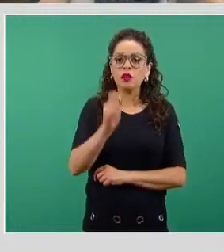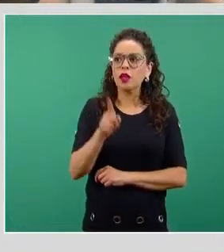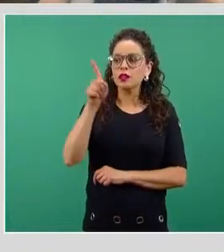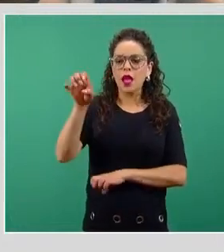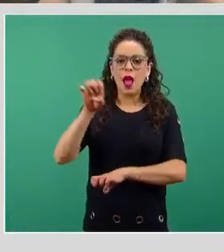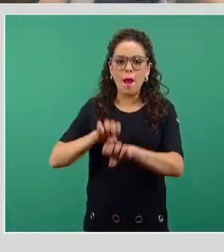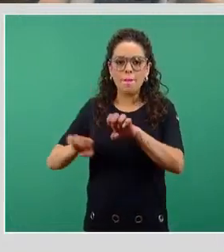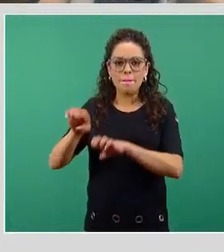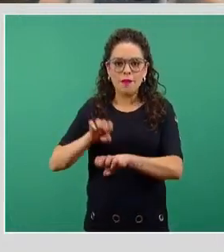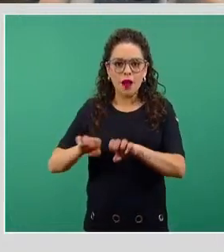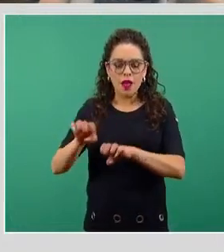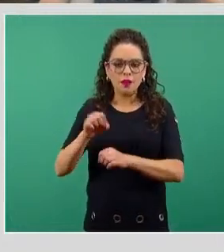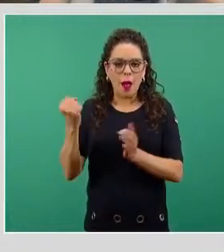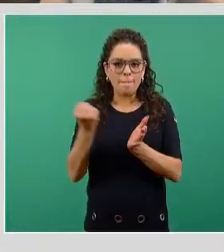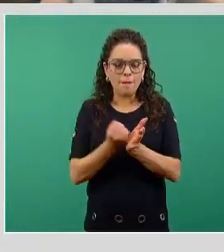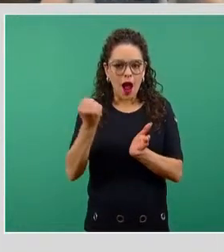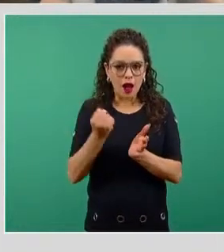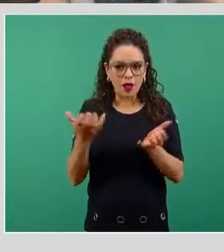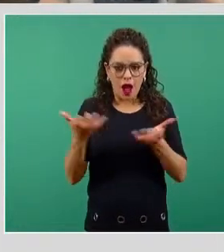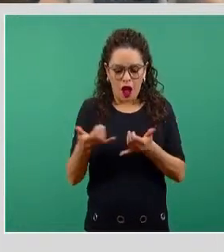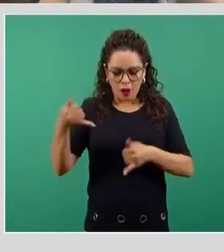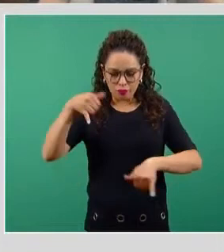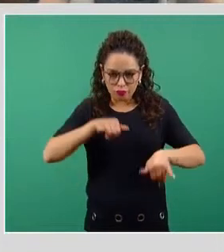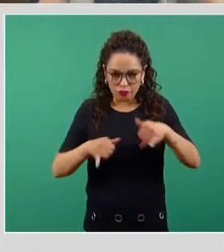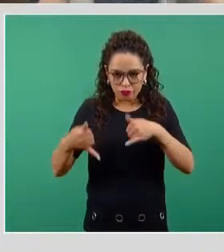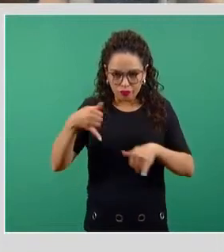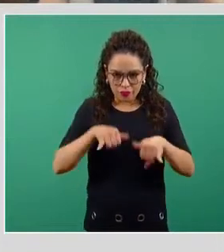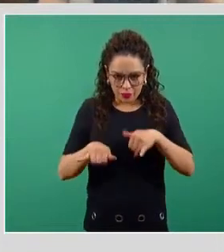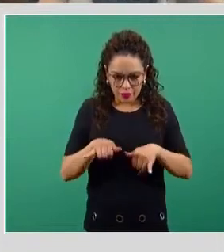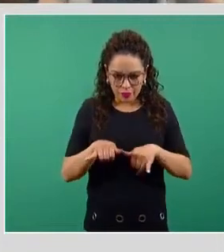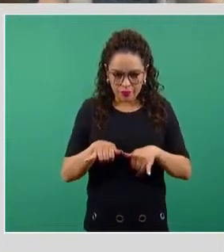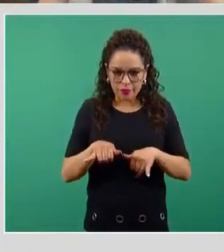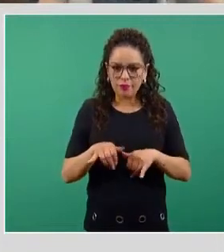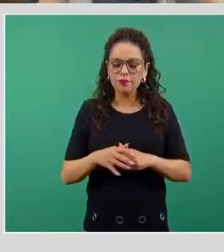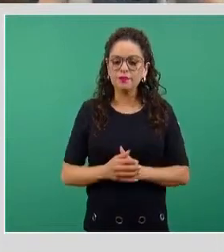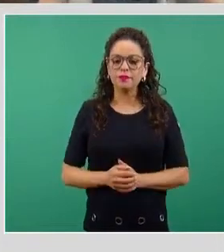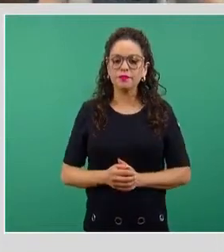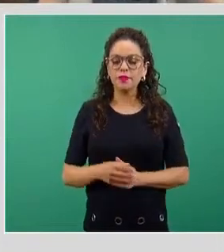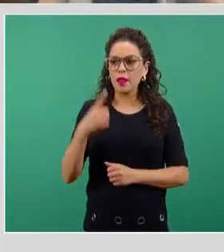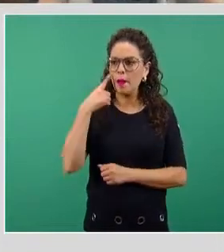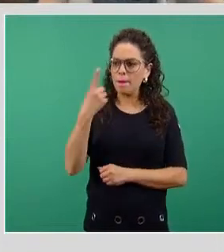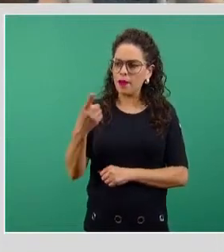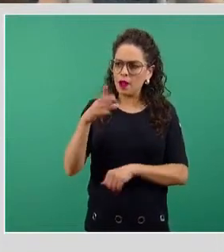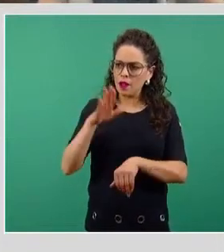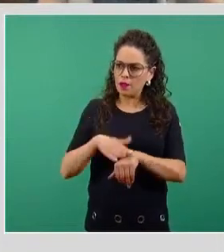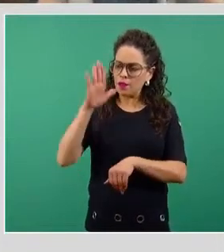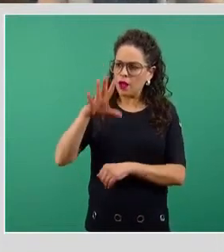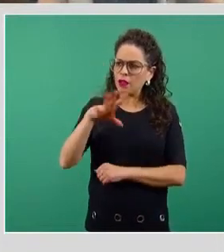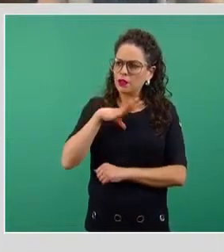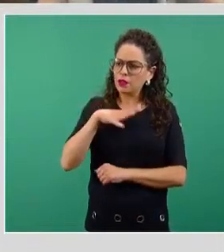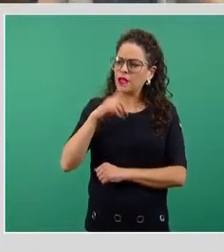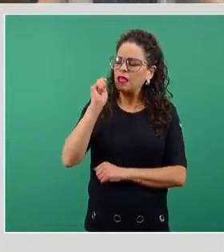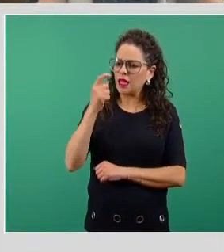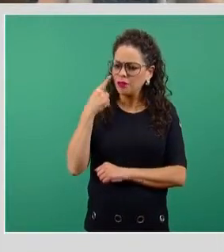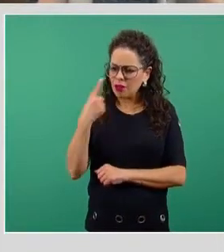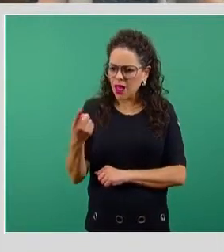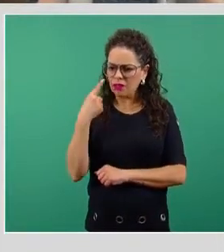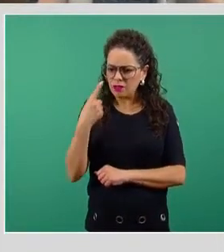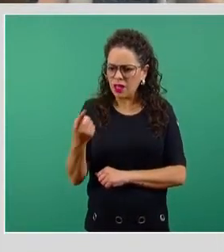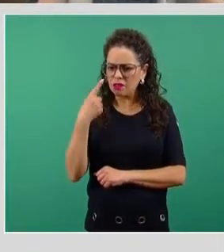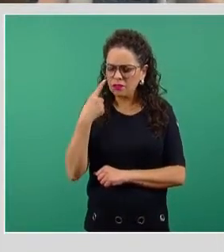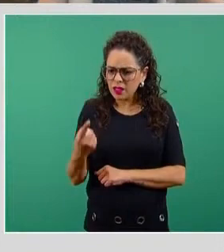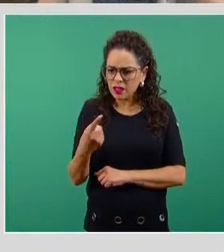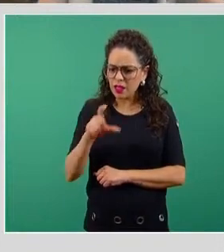vacuna, una de las razones en este momento por la cual también vemos una mayor notificación en el caso de la